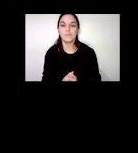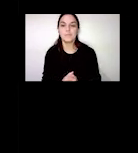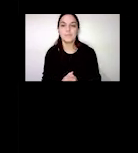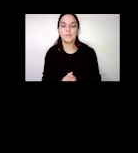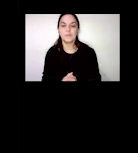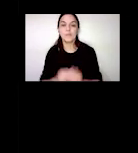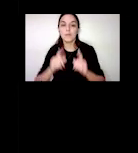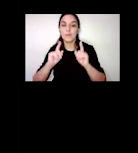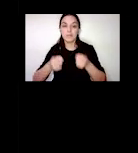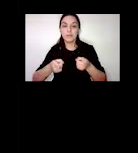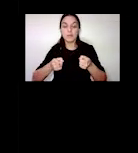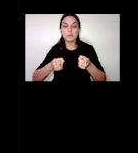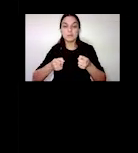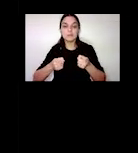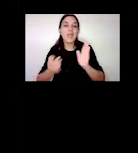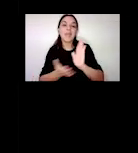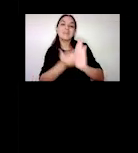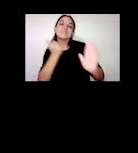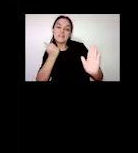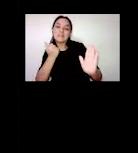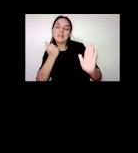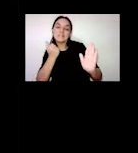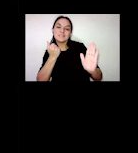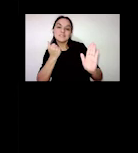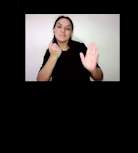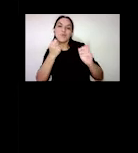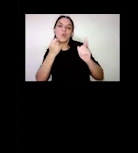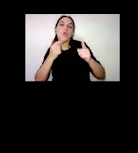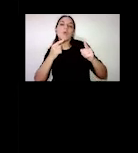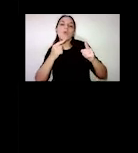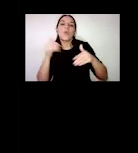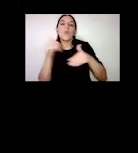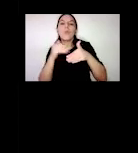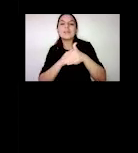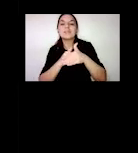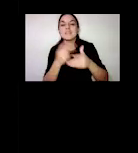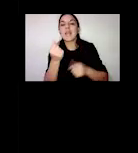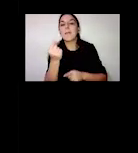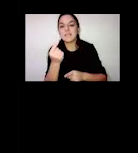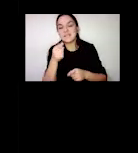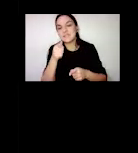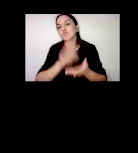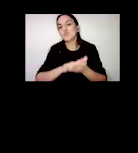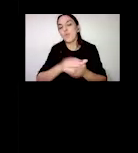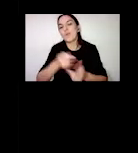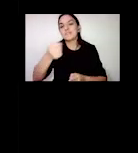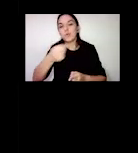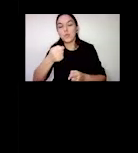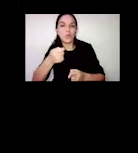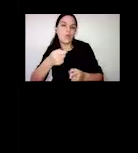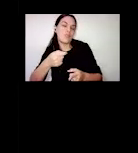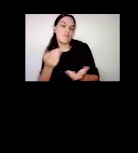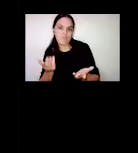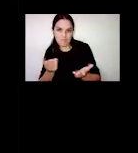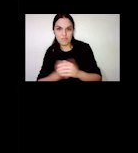También van a estar exentas las cuentas de capitalización que correspondan a seguros de retiro que estén regulados por la Superintendencia de Seguros de